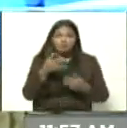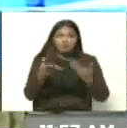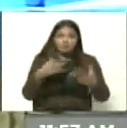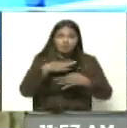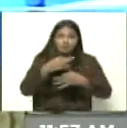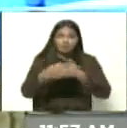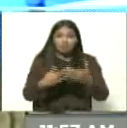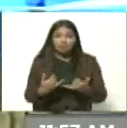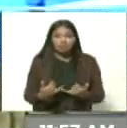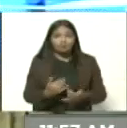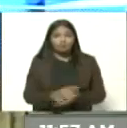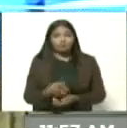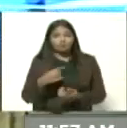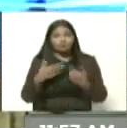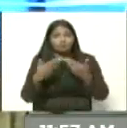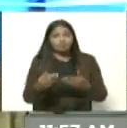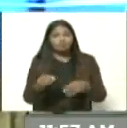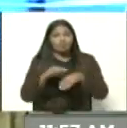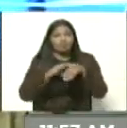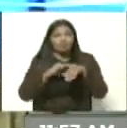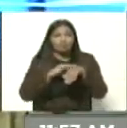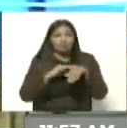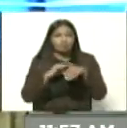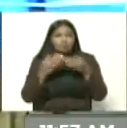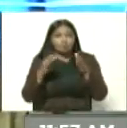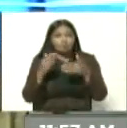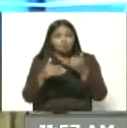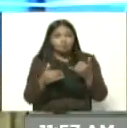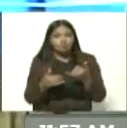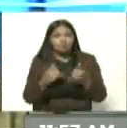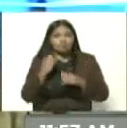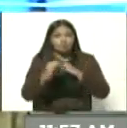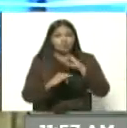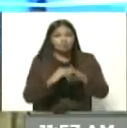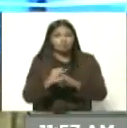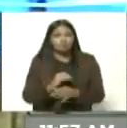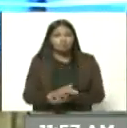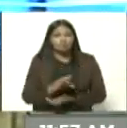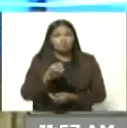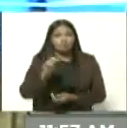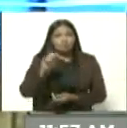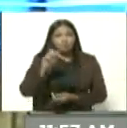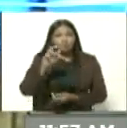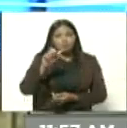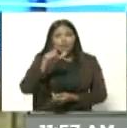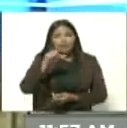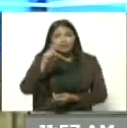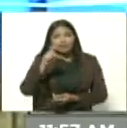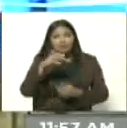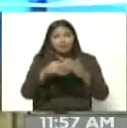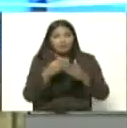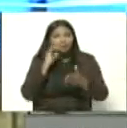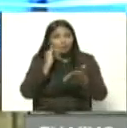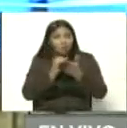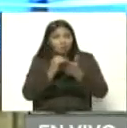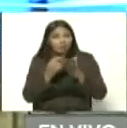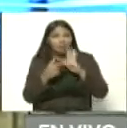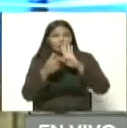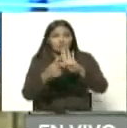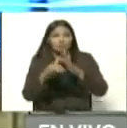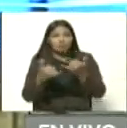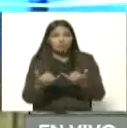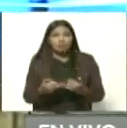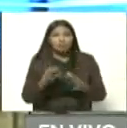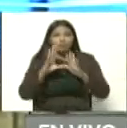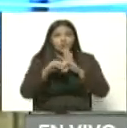interés que estará dando el ministro del Popular para Relaciones Exteriores, Félix Plasencia, en torno a las pruebas que va a estar presentando